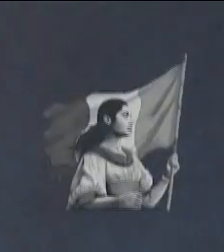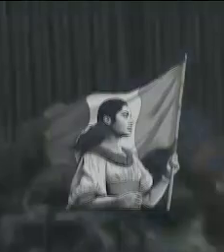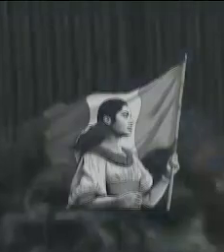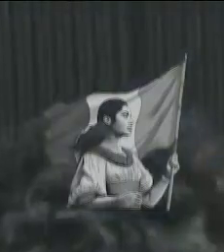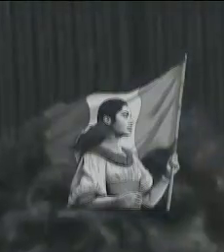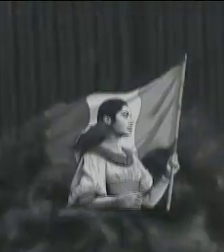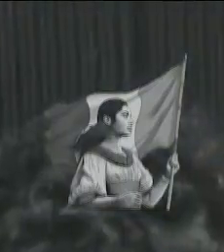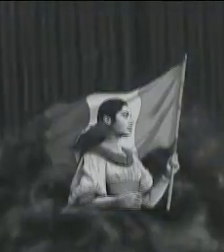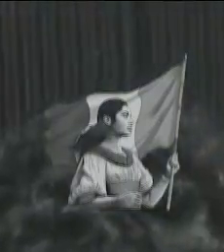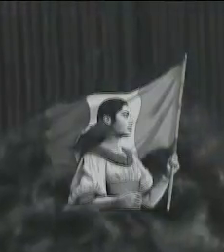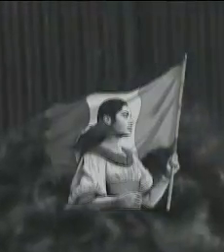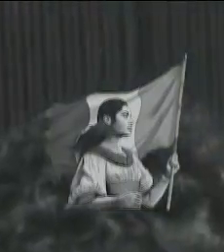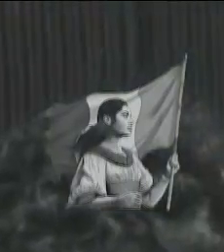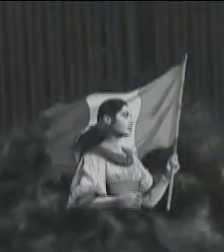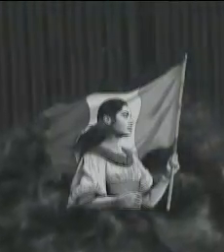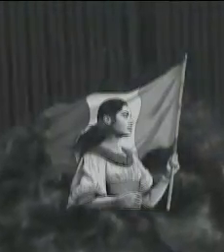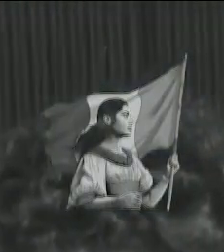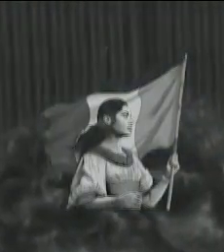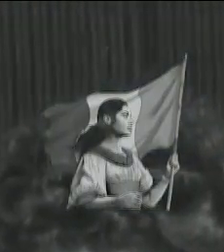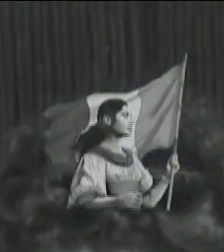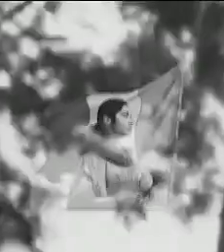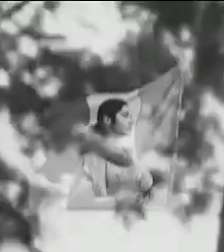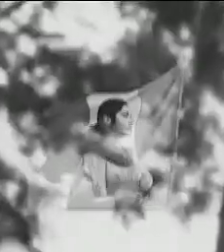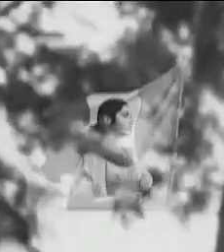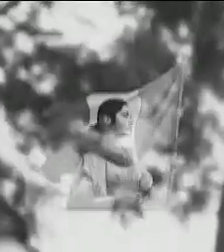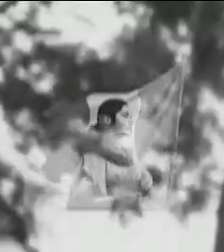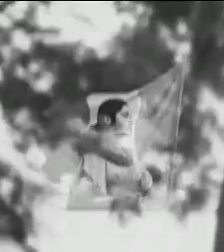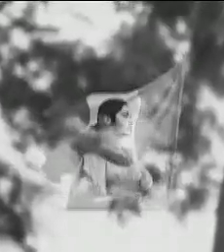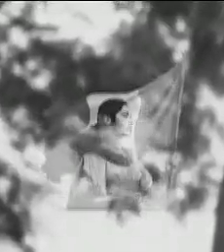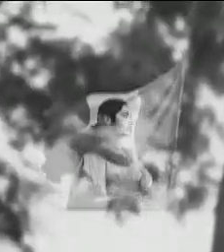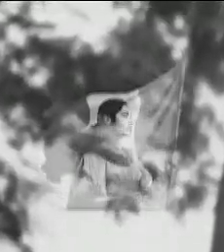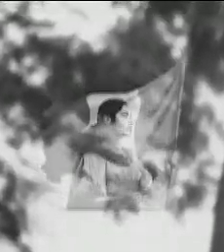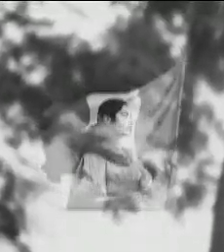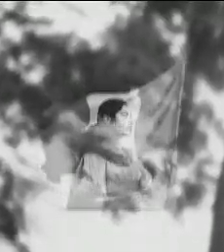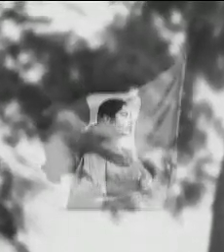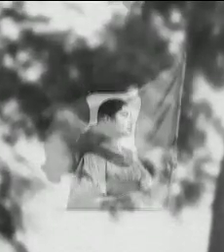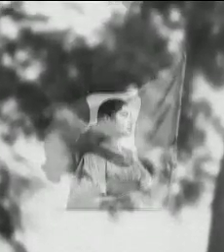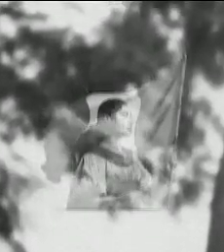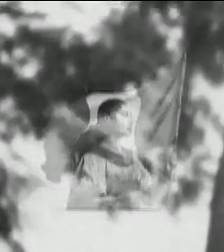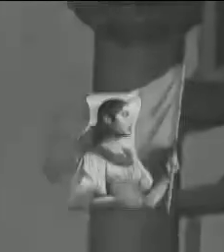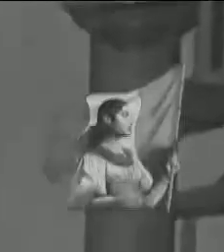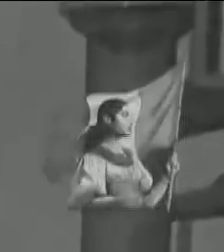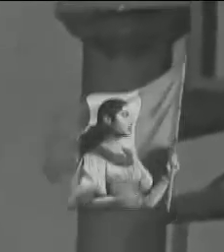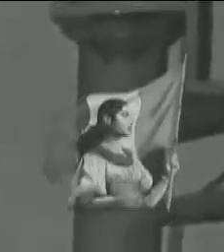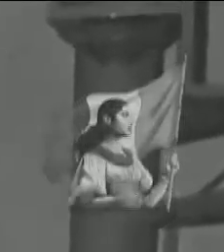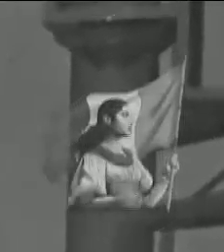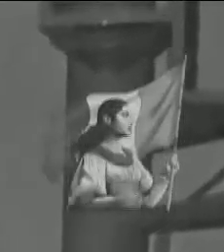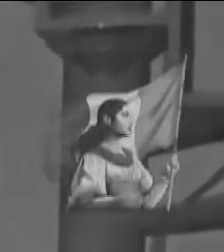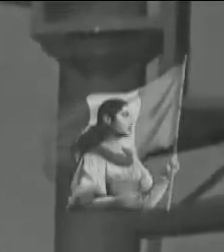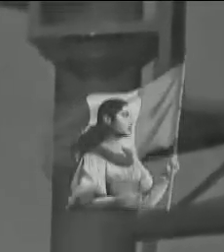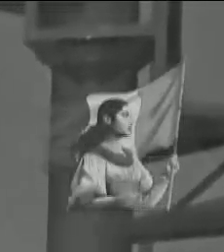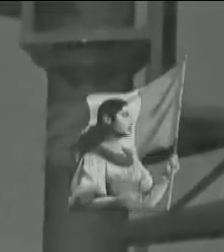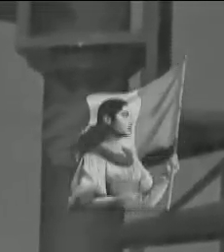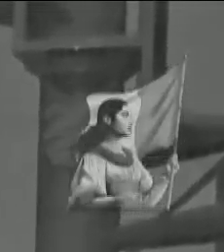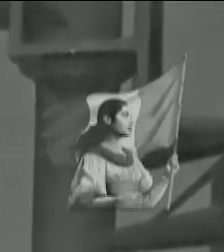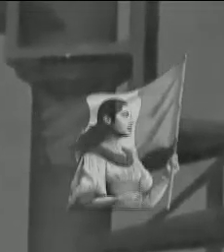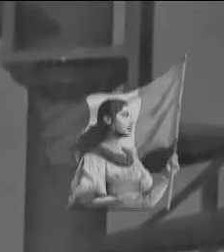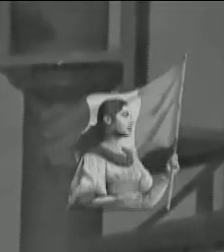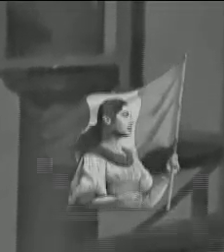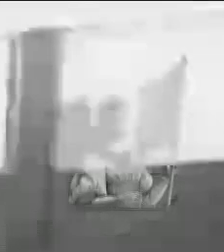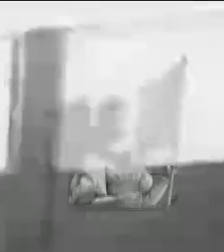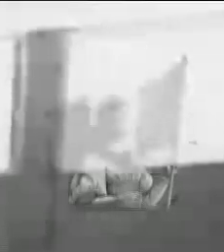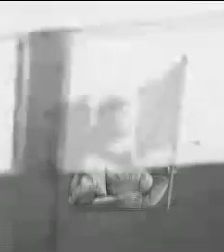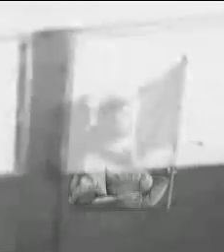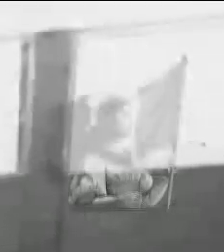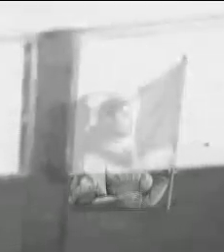para conocer avances tecnológicos y científicos, que después impulsó en México. Logró conseguir el financiamiento para